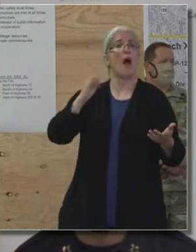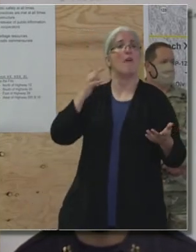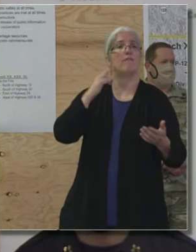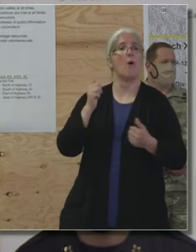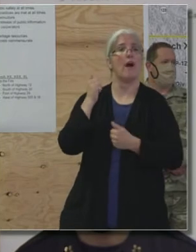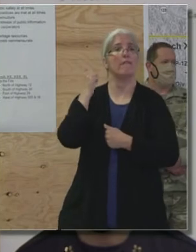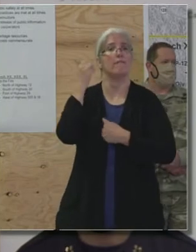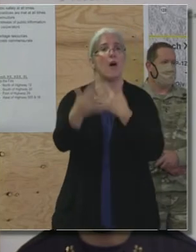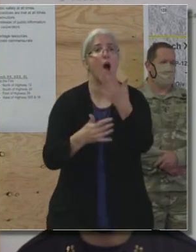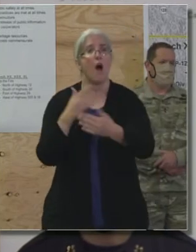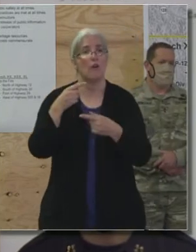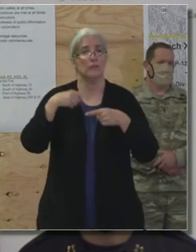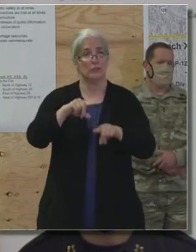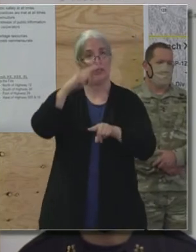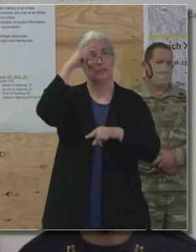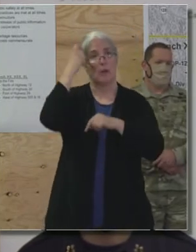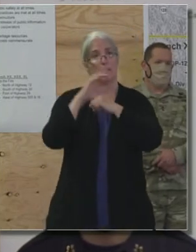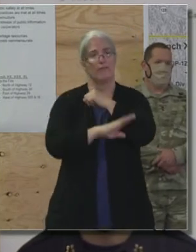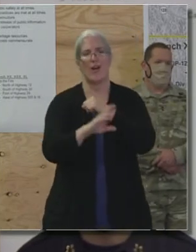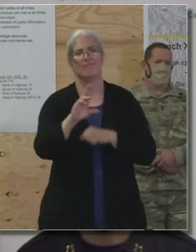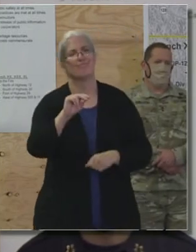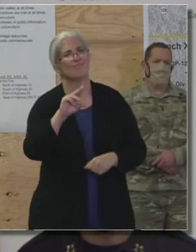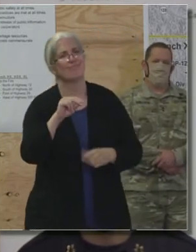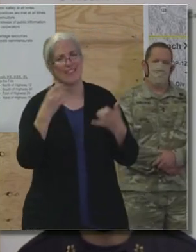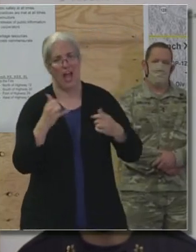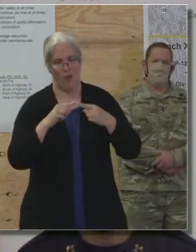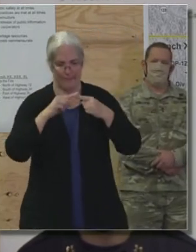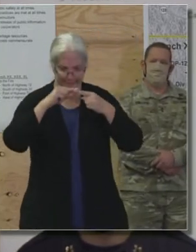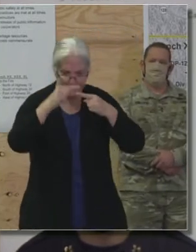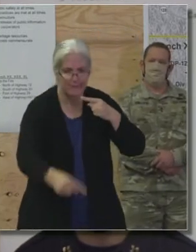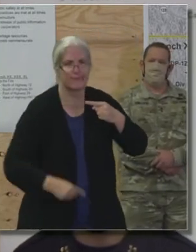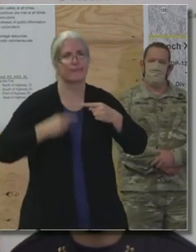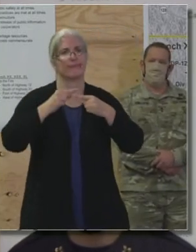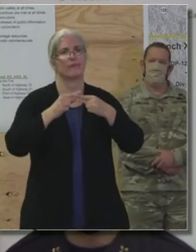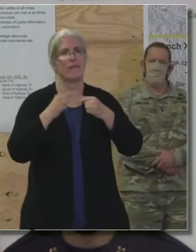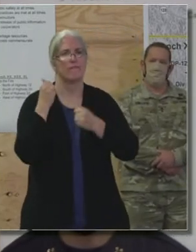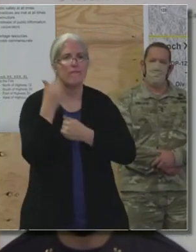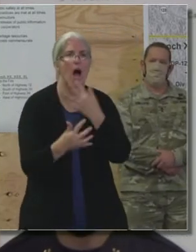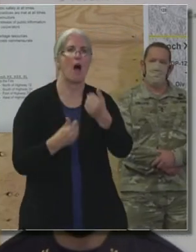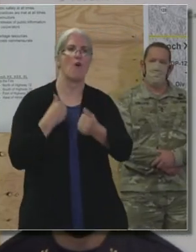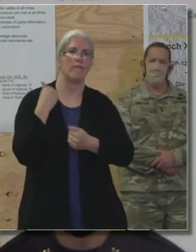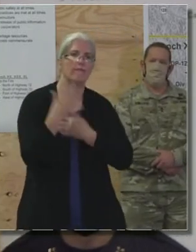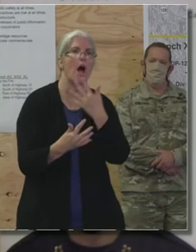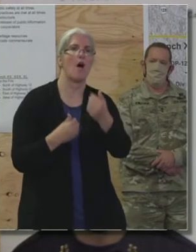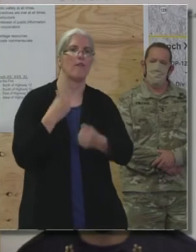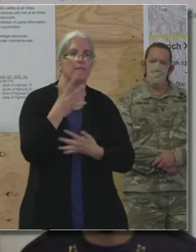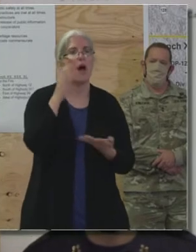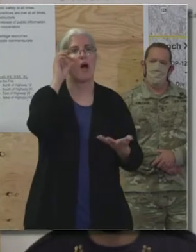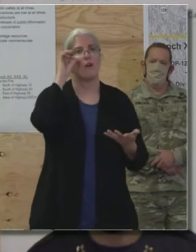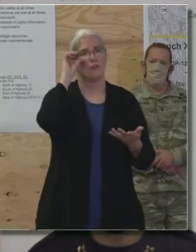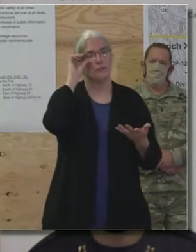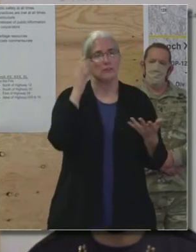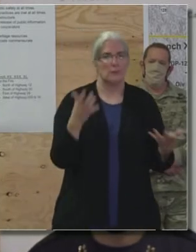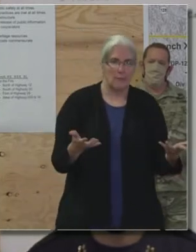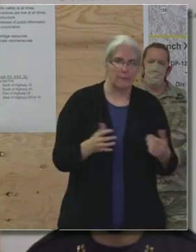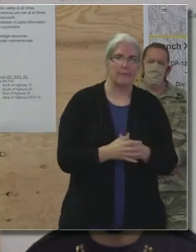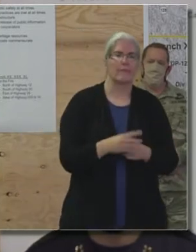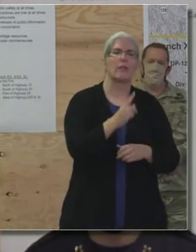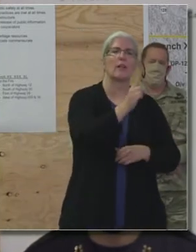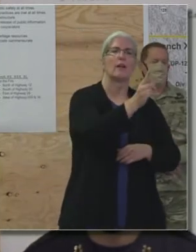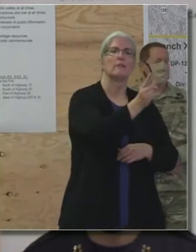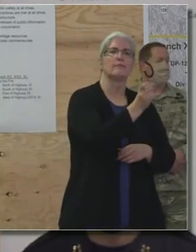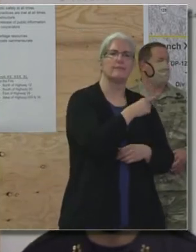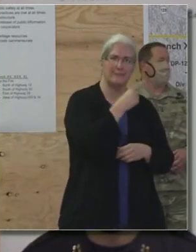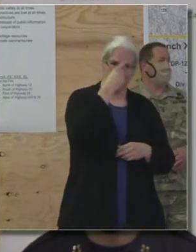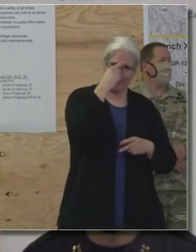este espacio seguimos trabajando con funcionarios locales para seguir destacando este espacio piensa usted